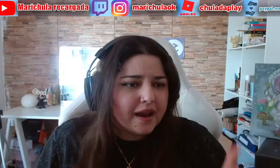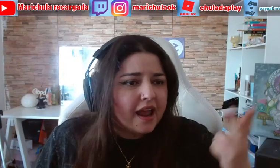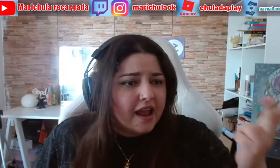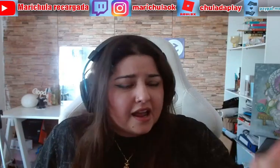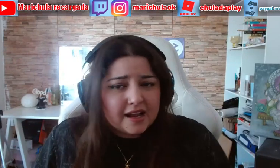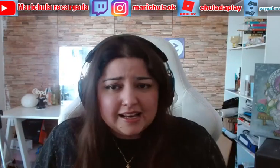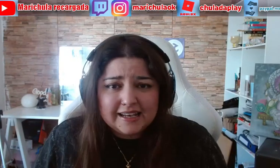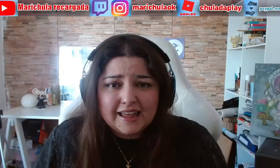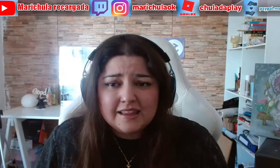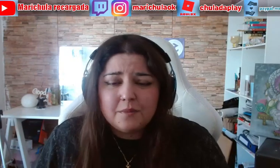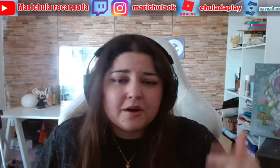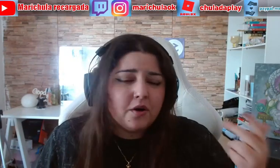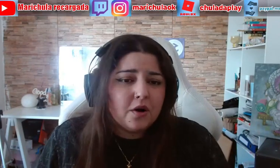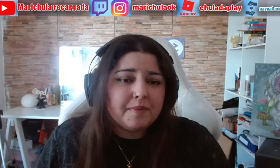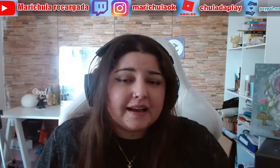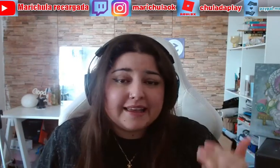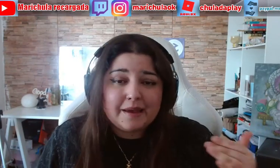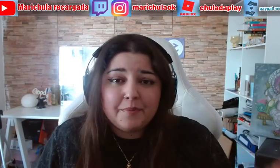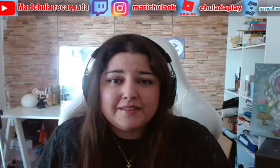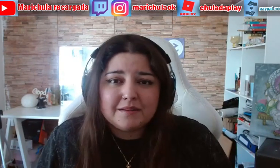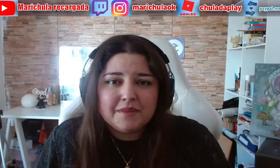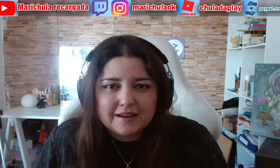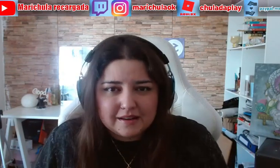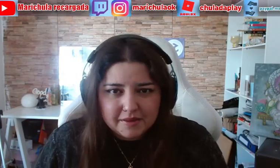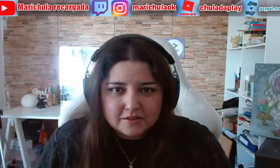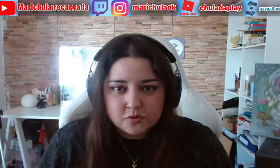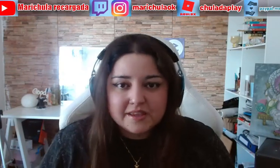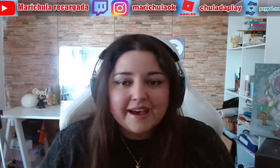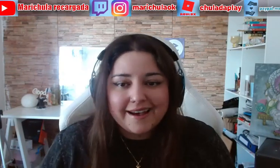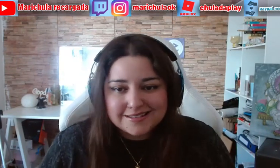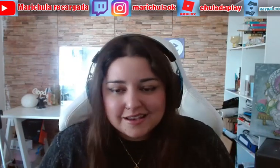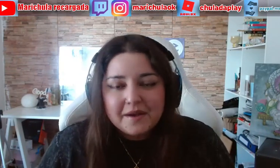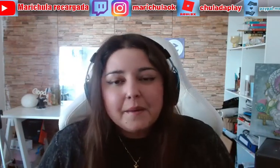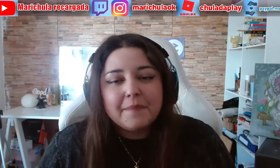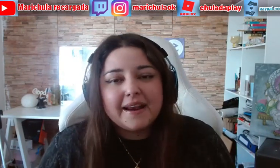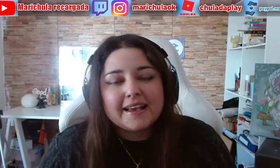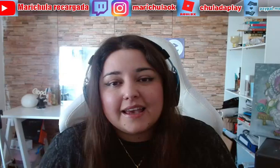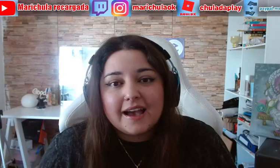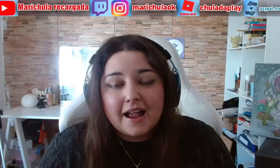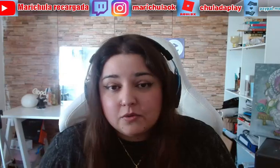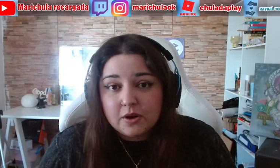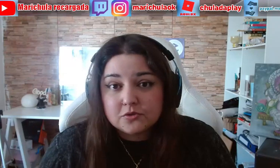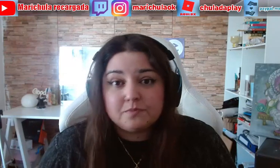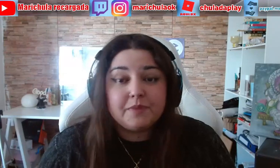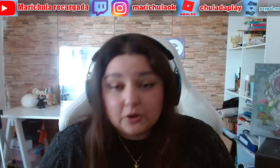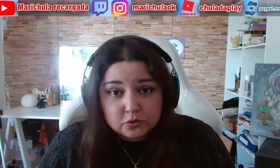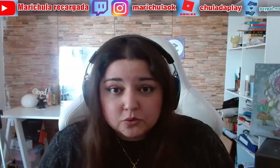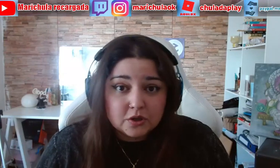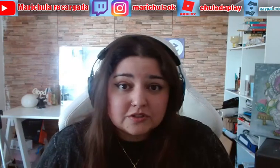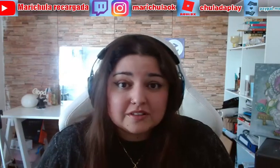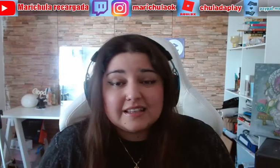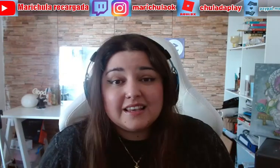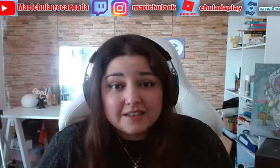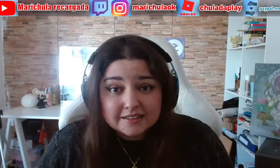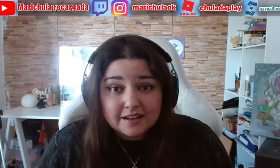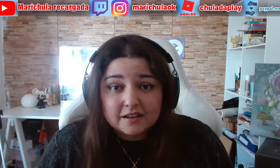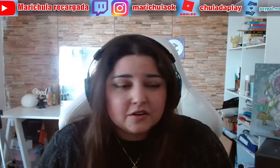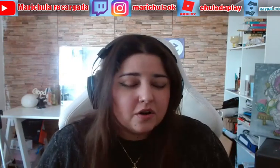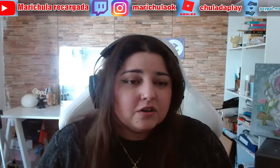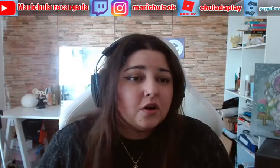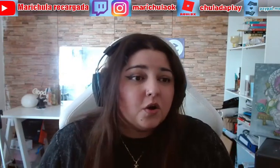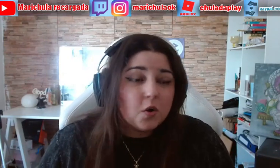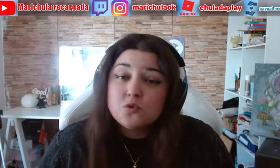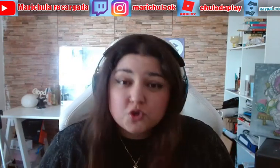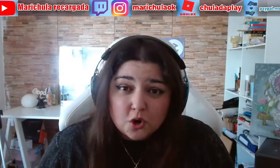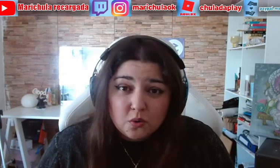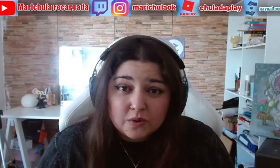un nombre... le das de lo mejor para que después termine, remate su vida así, para que algunos pelotudos se diviertan